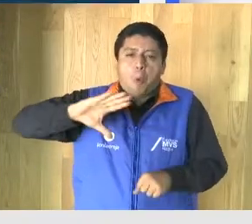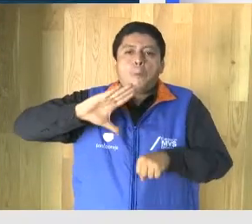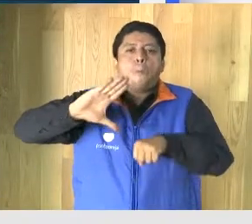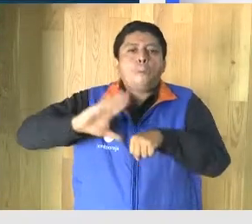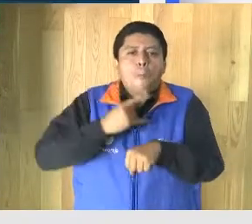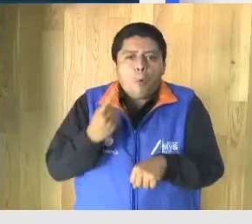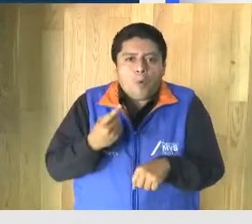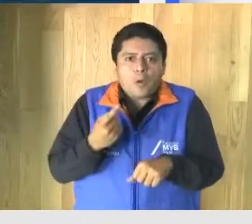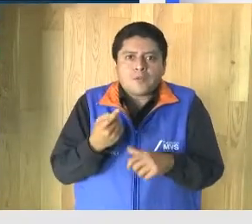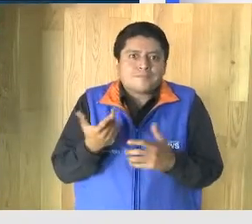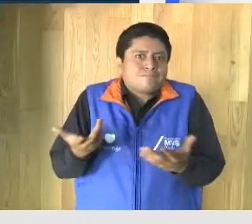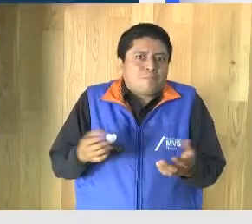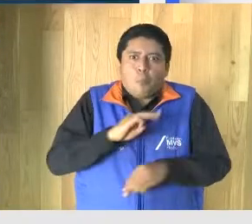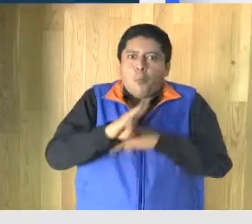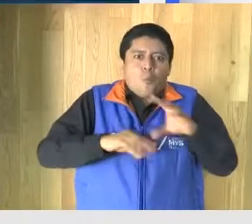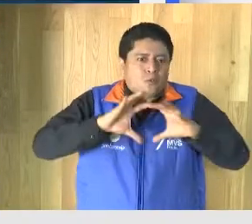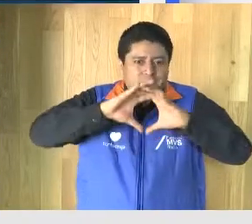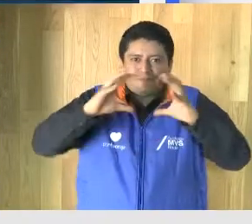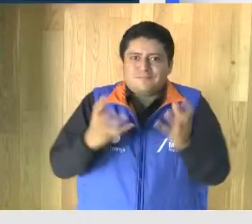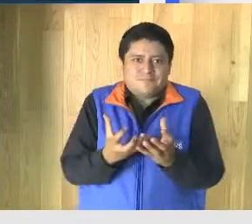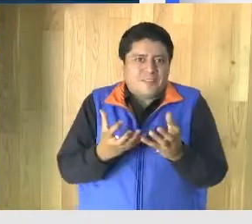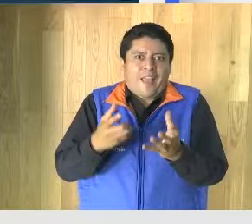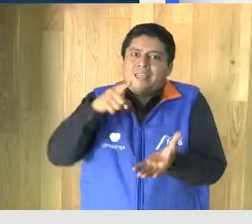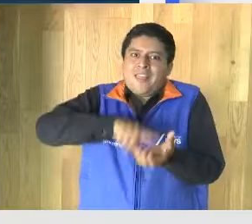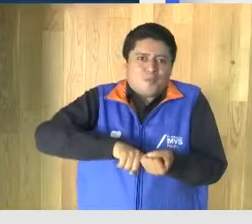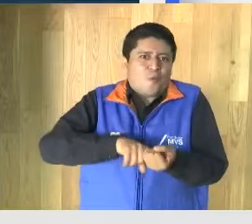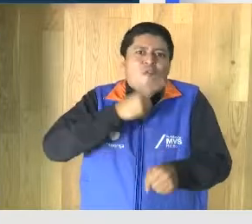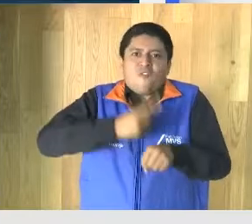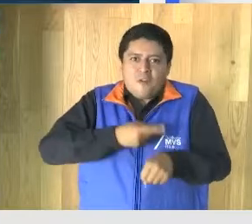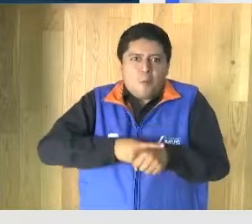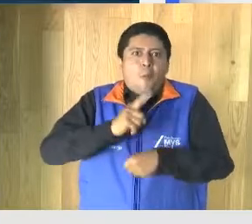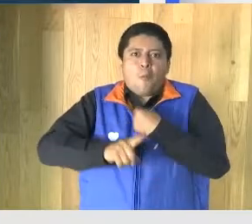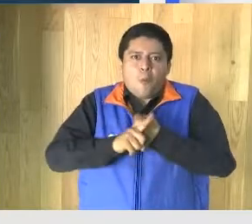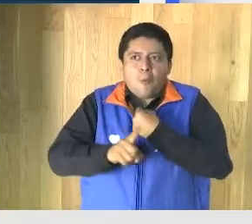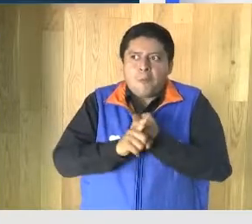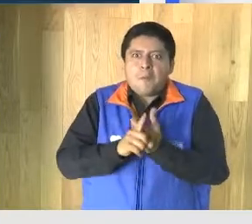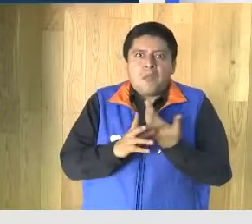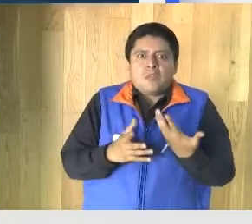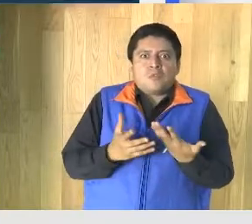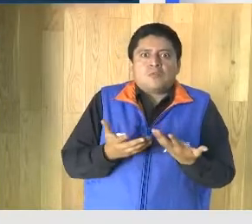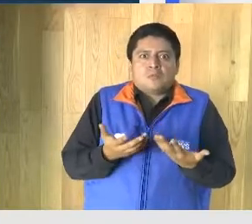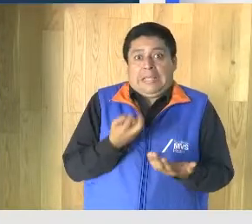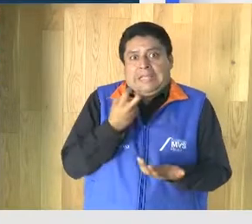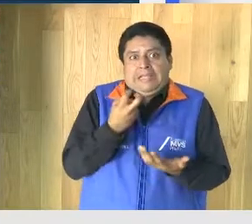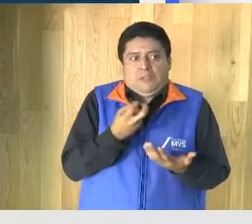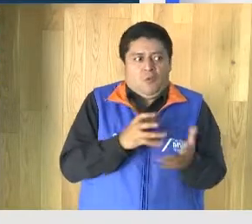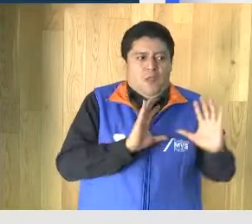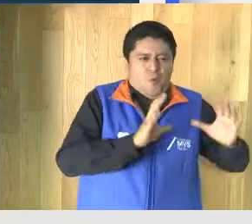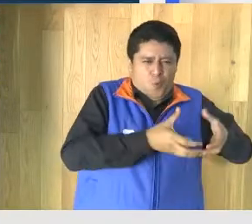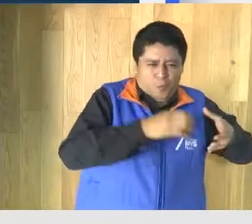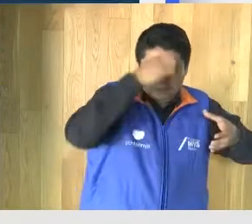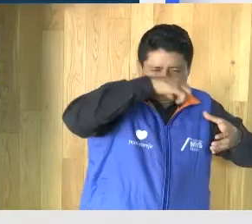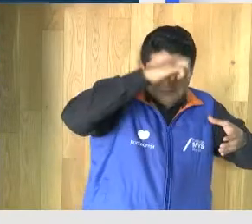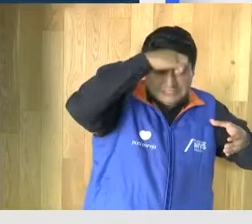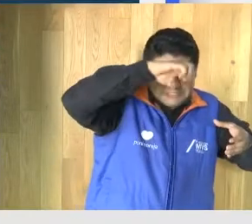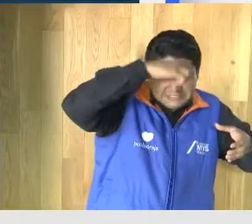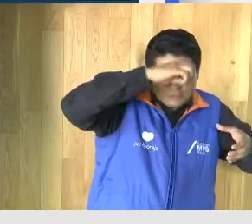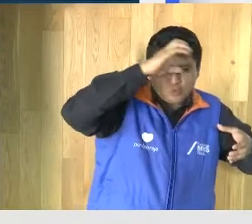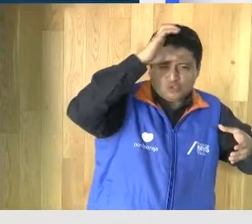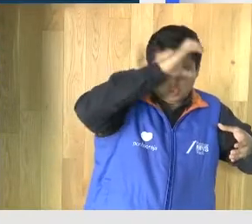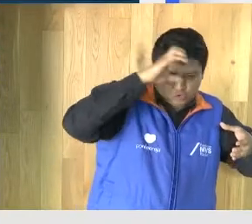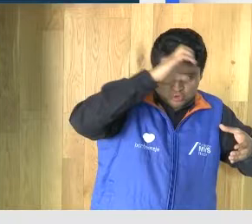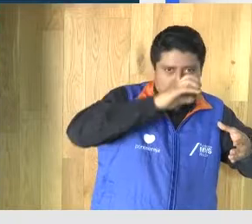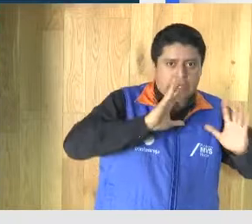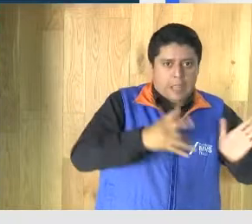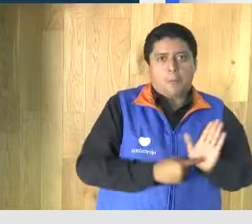sistema. Con lo cual, yo creo que es importante, ¿no?, tener en cuenta que la ciencia habla y que las empresas también empiezan, no solamente